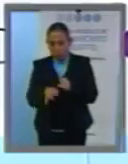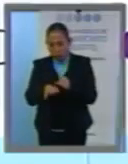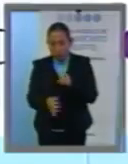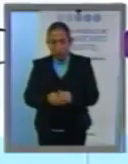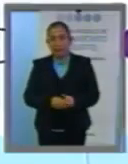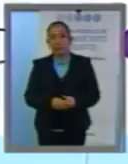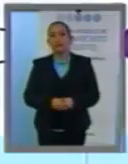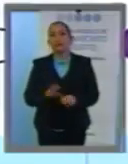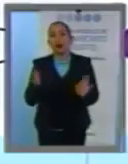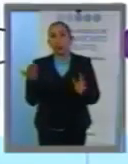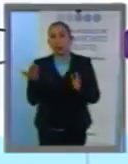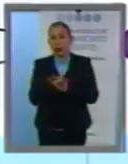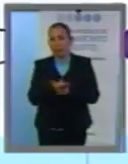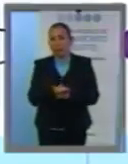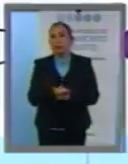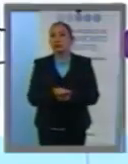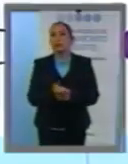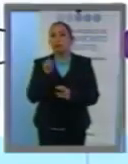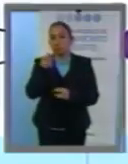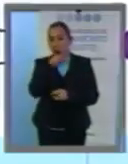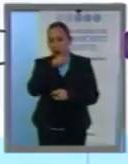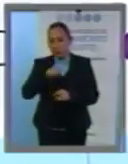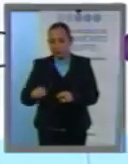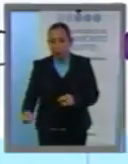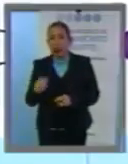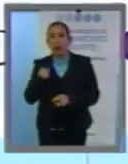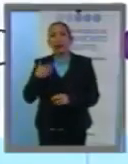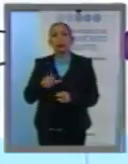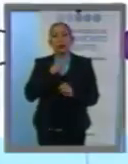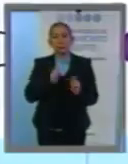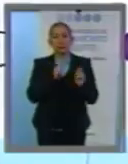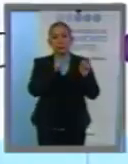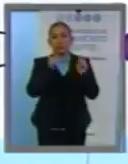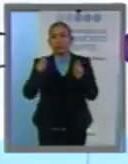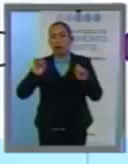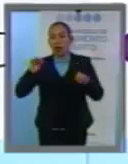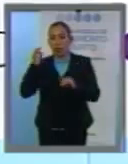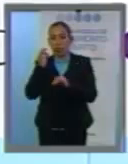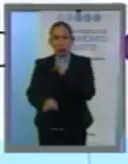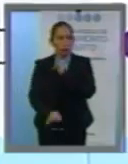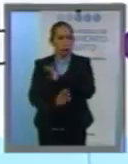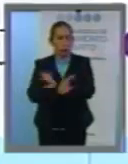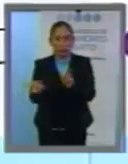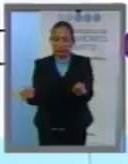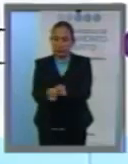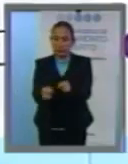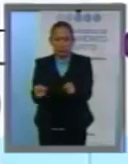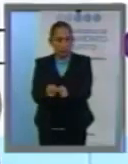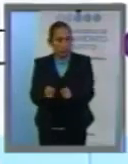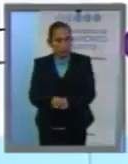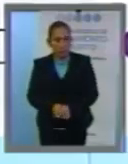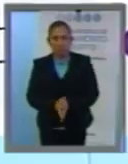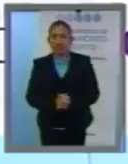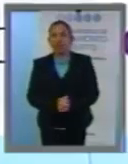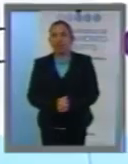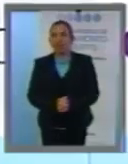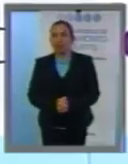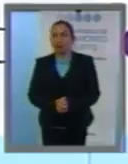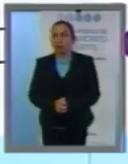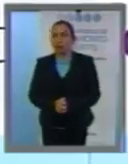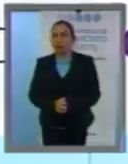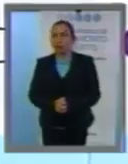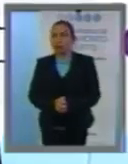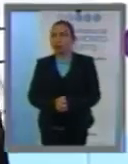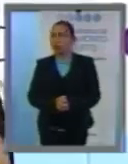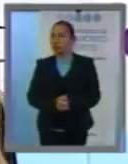último bloque. En el mismo orden, entonces daríamos la palabra para un cierre súper rápido. Por favor, auditor.